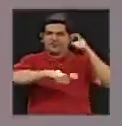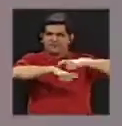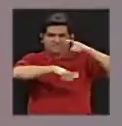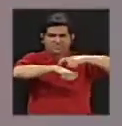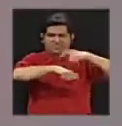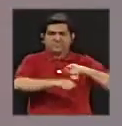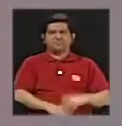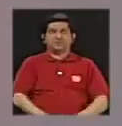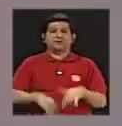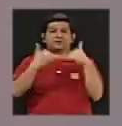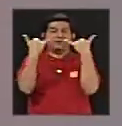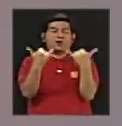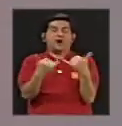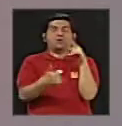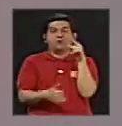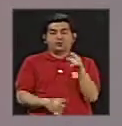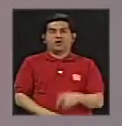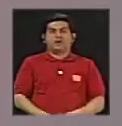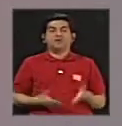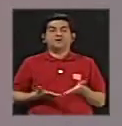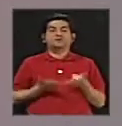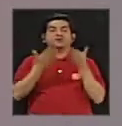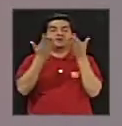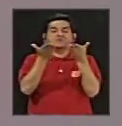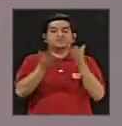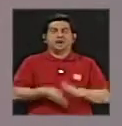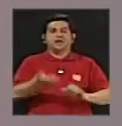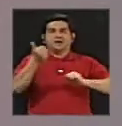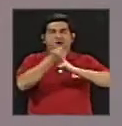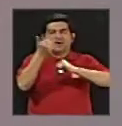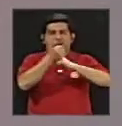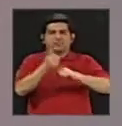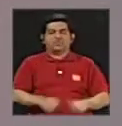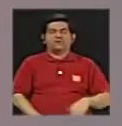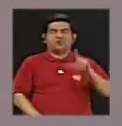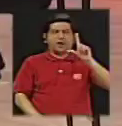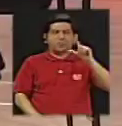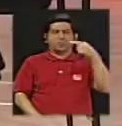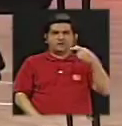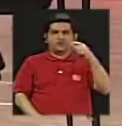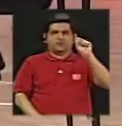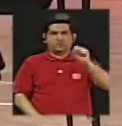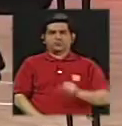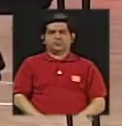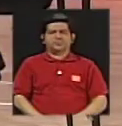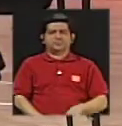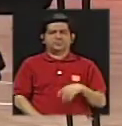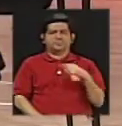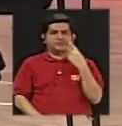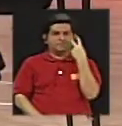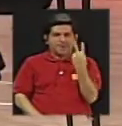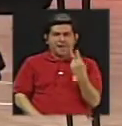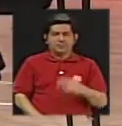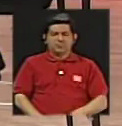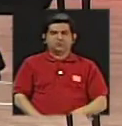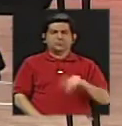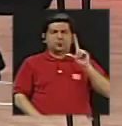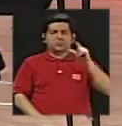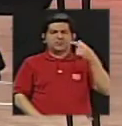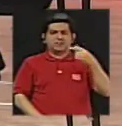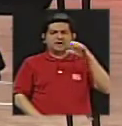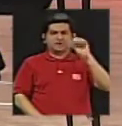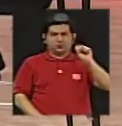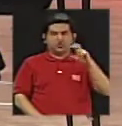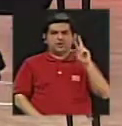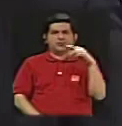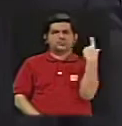ronda, ahora le estaban dando ese respaldo a Luis Guillermo Solís. Sí, solamente, vamos a ver, Luis Guillermo Solís no solamente